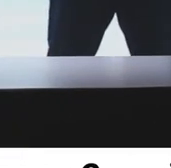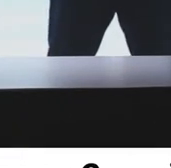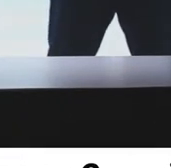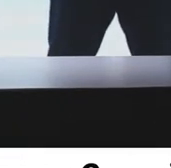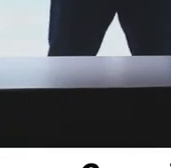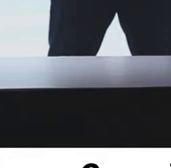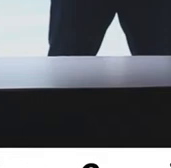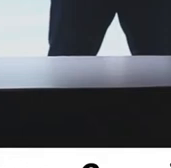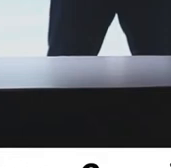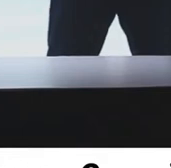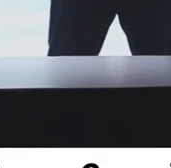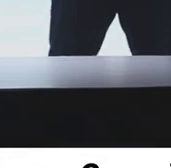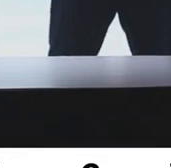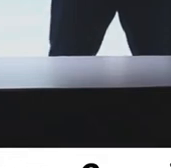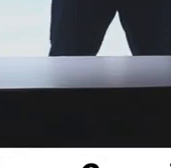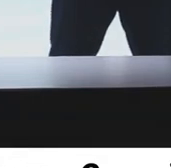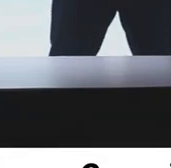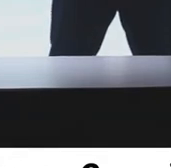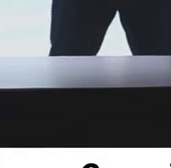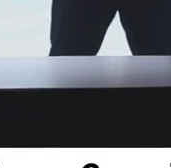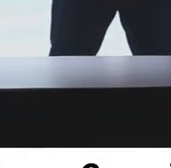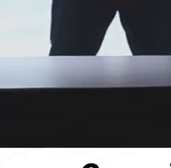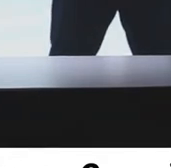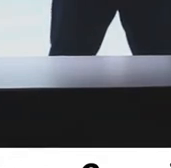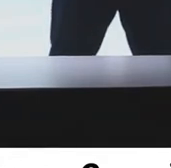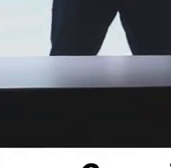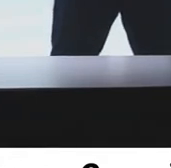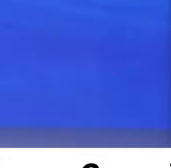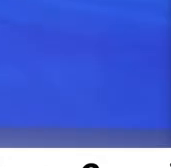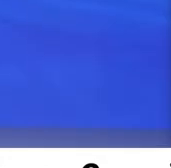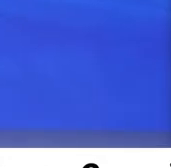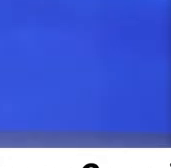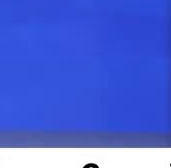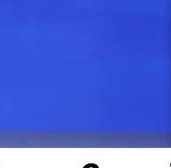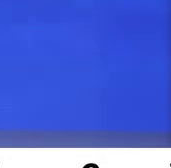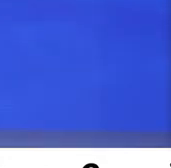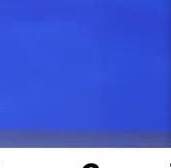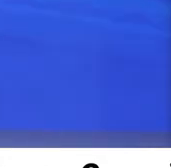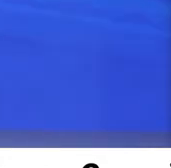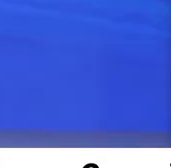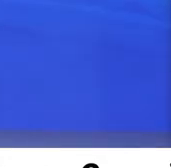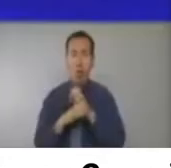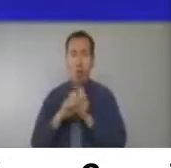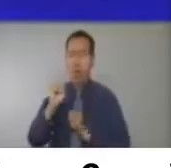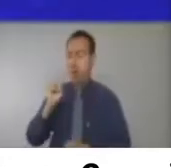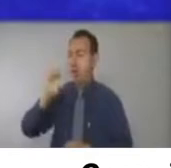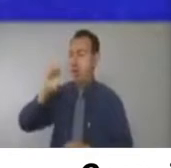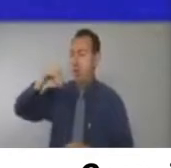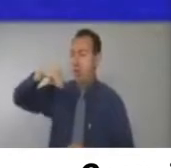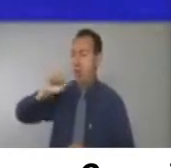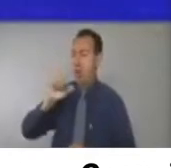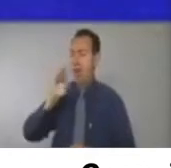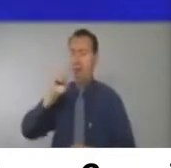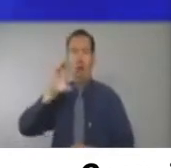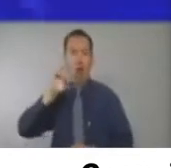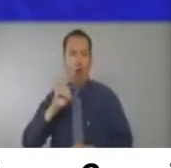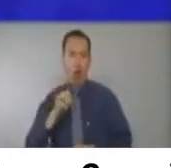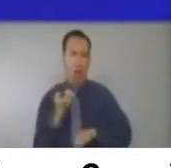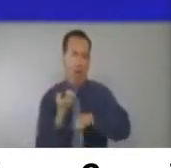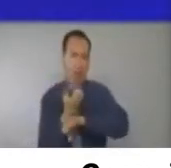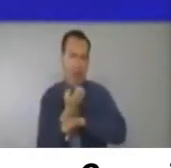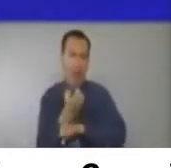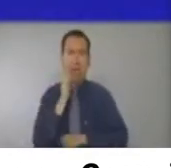actividades el mandatario mostró que este semáforo se encuentra en rojo y que el primer grupo de sectores que iniciarán sus actividades